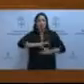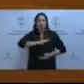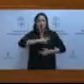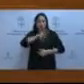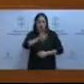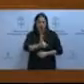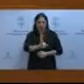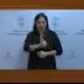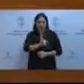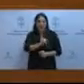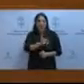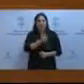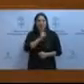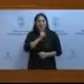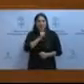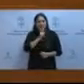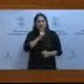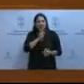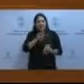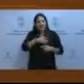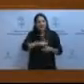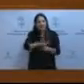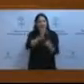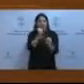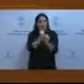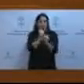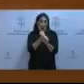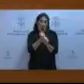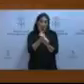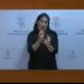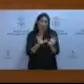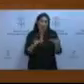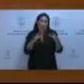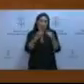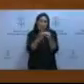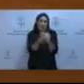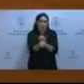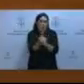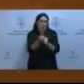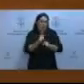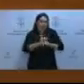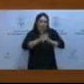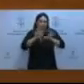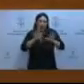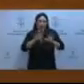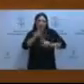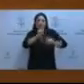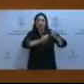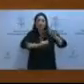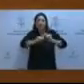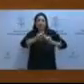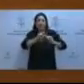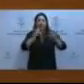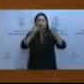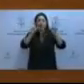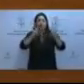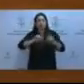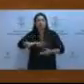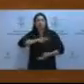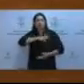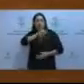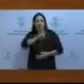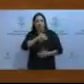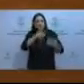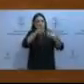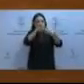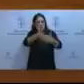Las dificultades y la baja inserción laboral del colectivo son evidentes. La Asociación Maestros Capacitados lleva luchando